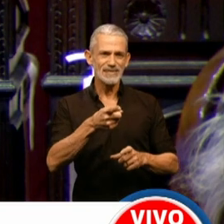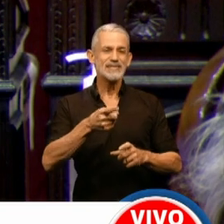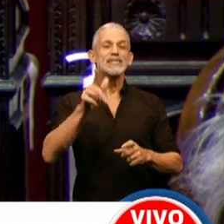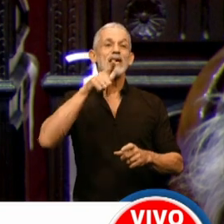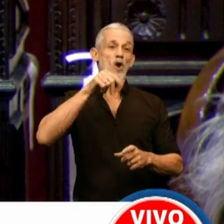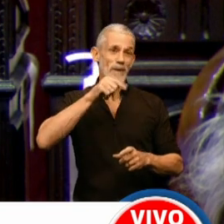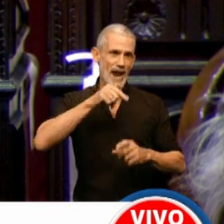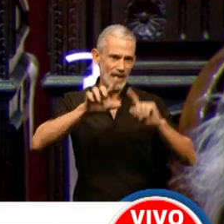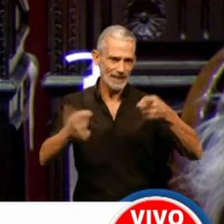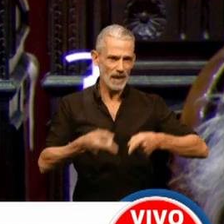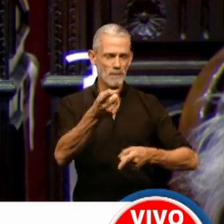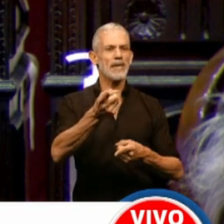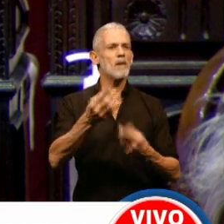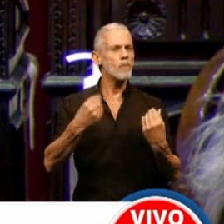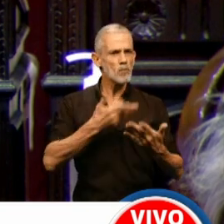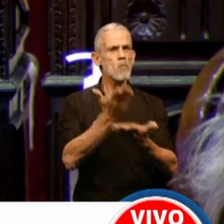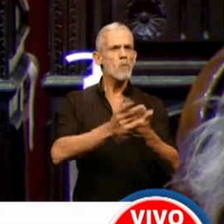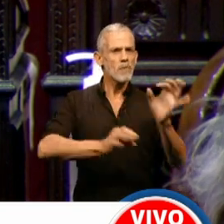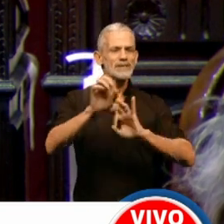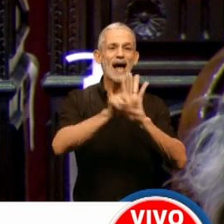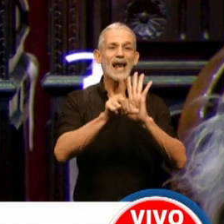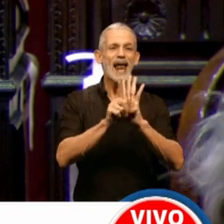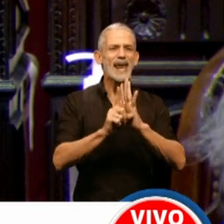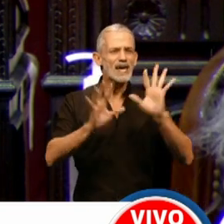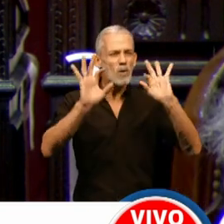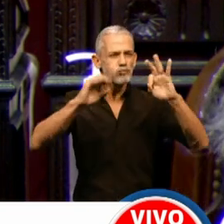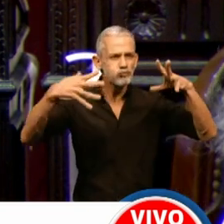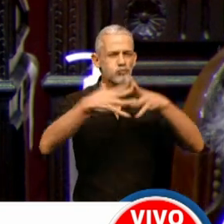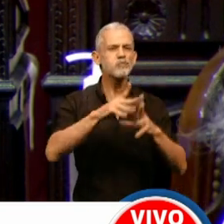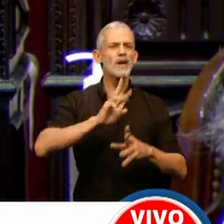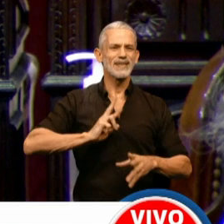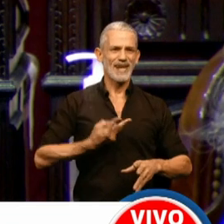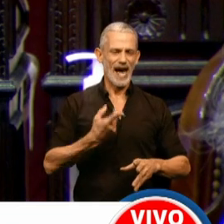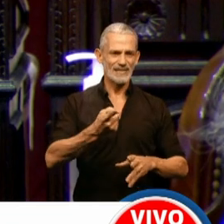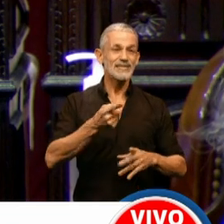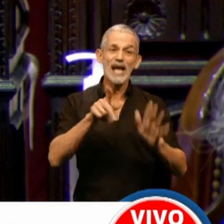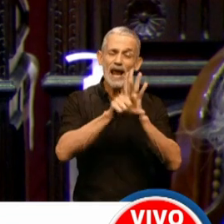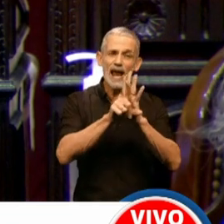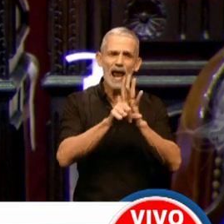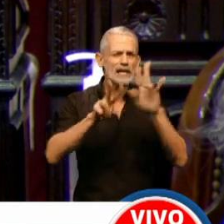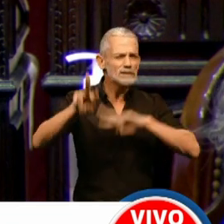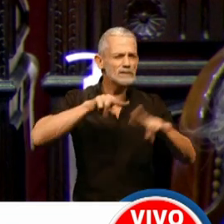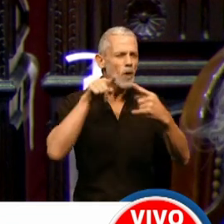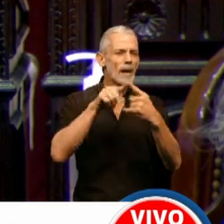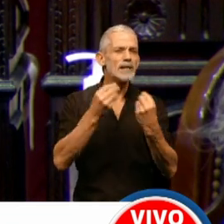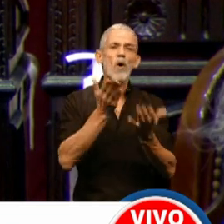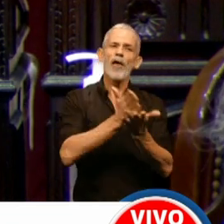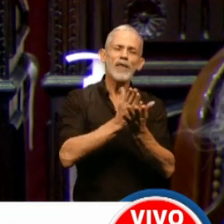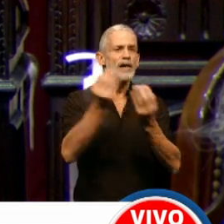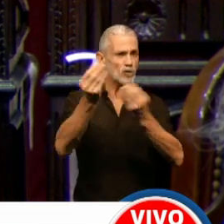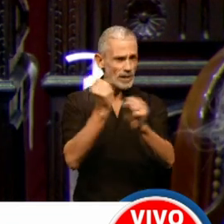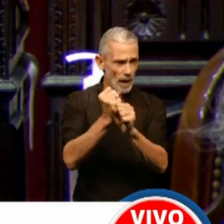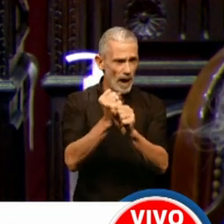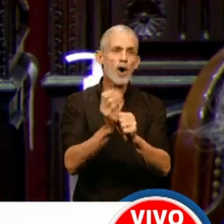no binarias por eso ha presentado la ley integral trans ley que busca garantizar no sólo el derecho al